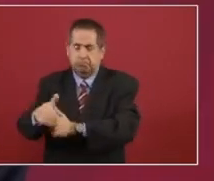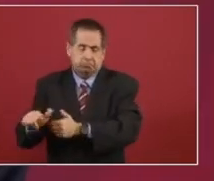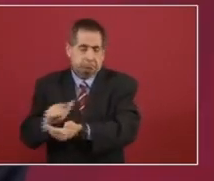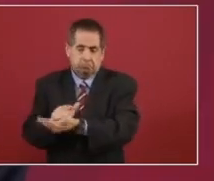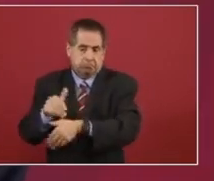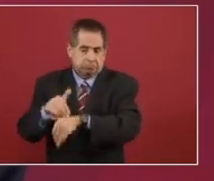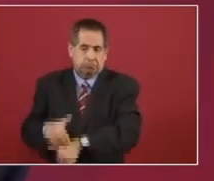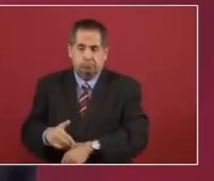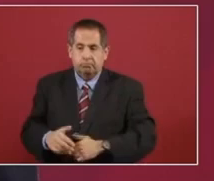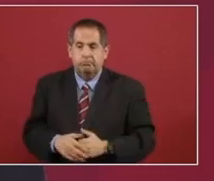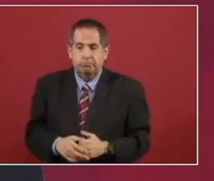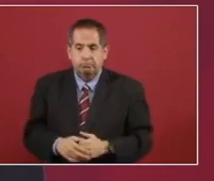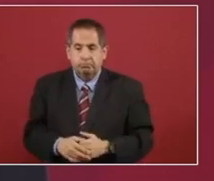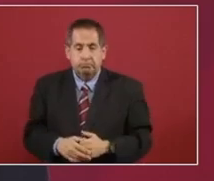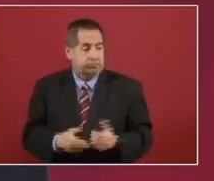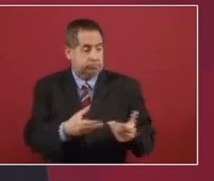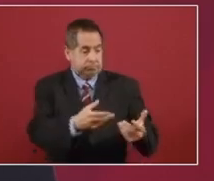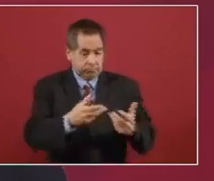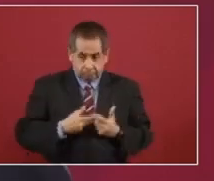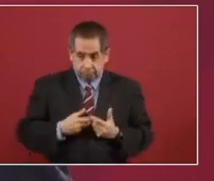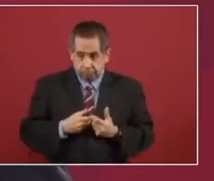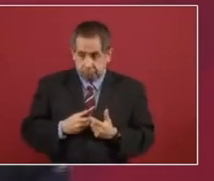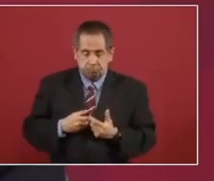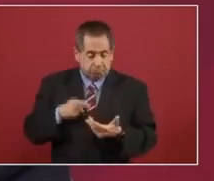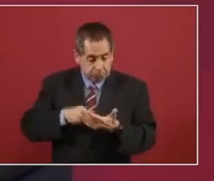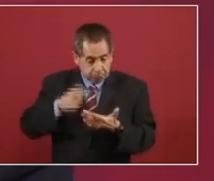ley. Todo lo que llega